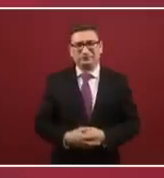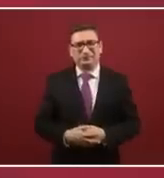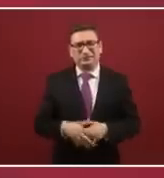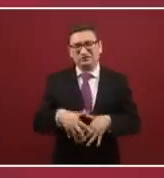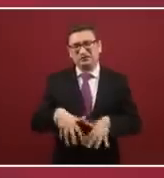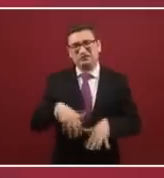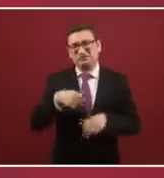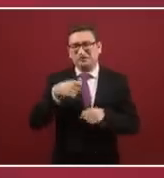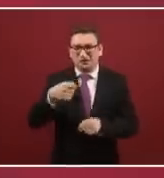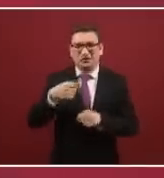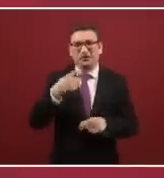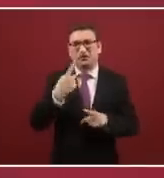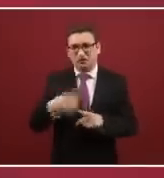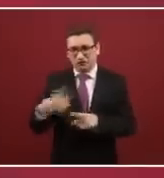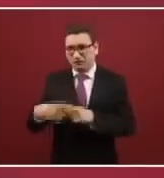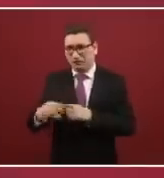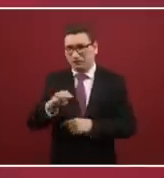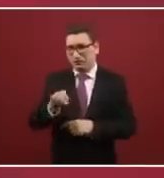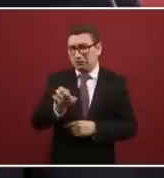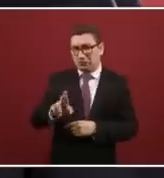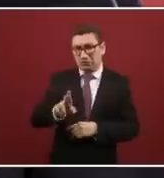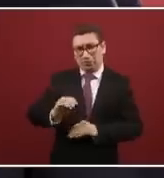protesta justificada